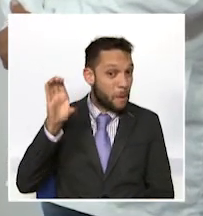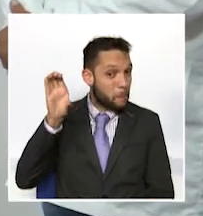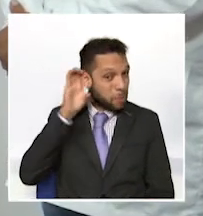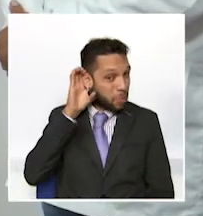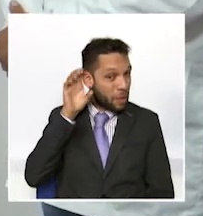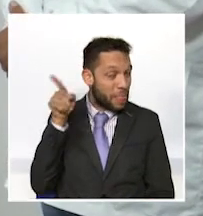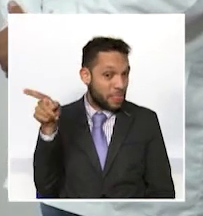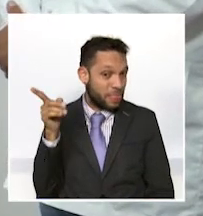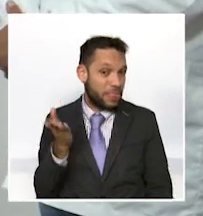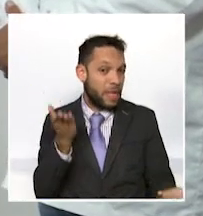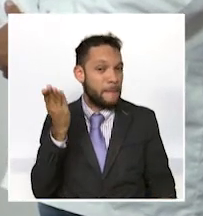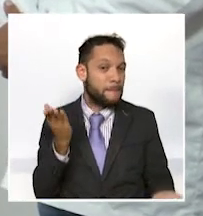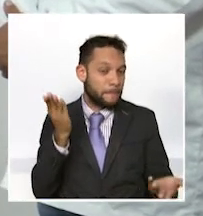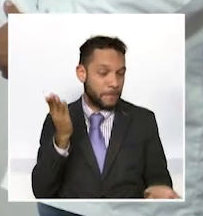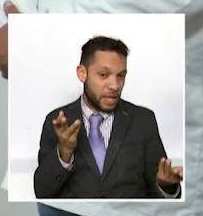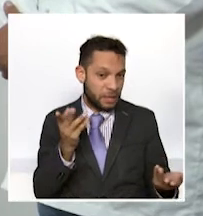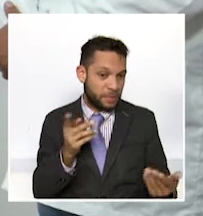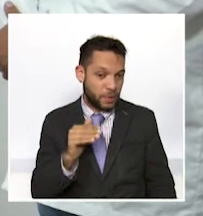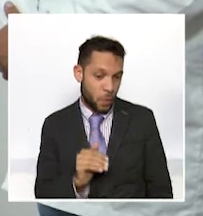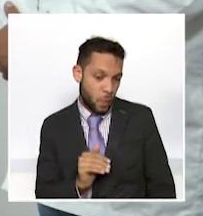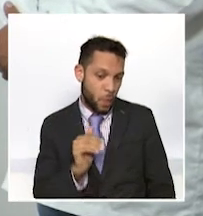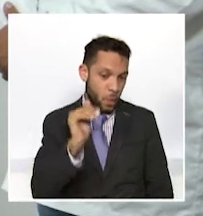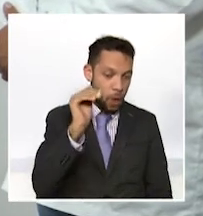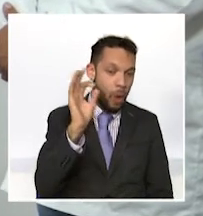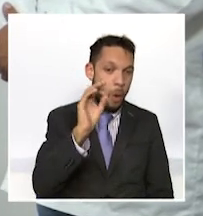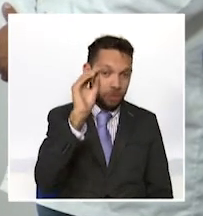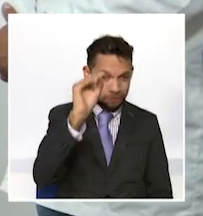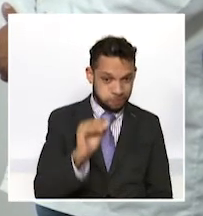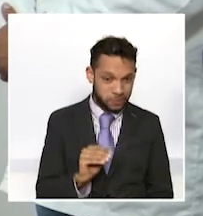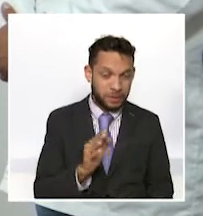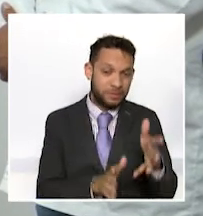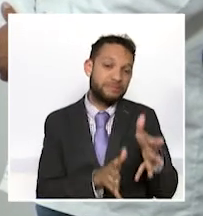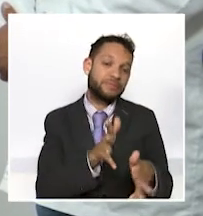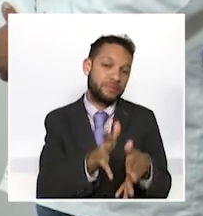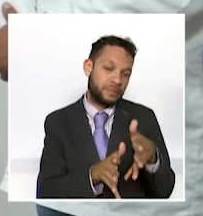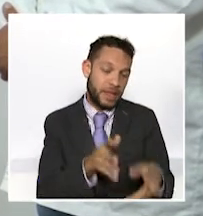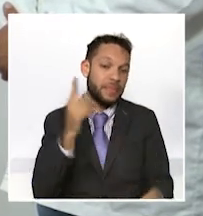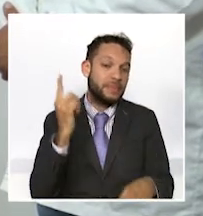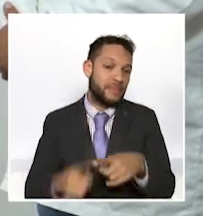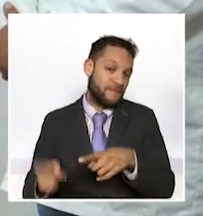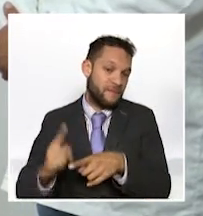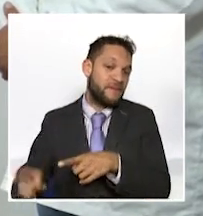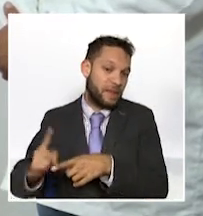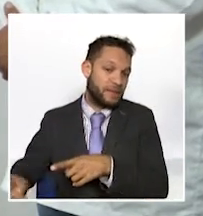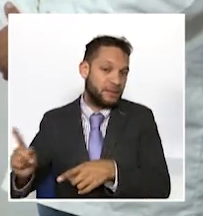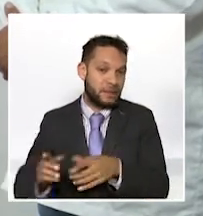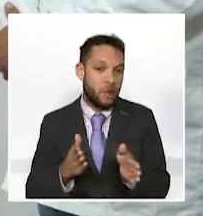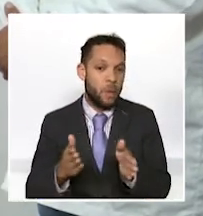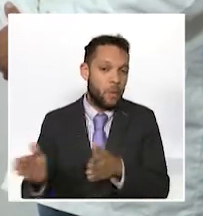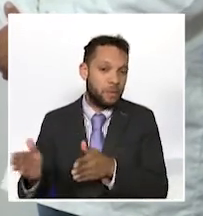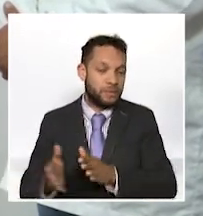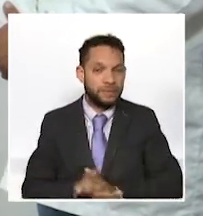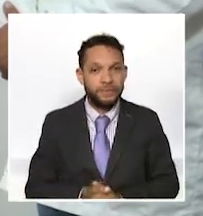línea, pues ustedes se van a dar cuenta que hay personas que manejan la propuesta en un orden distinto. Inhala.